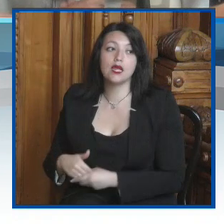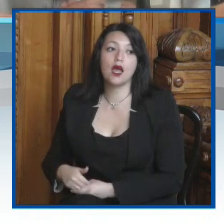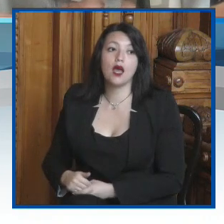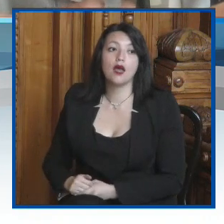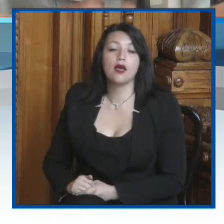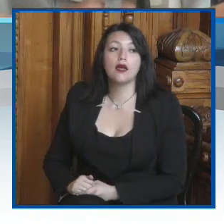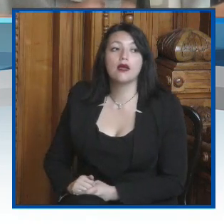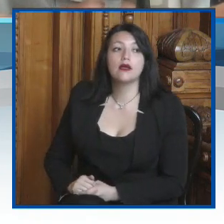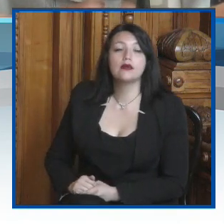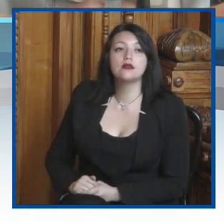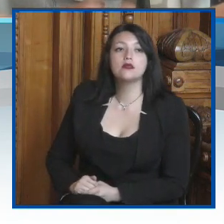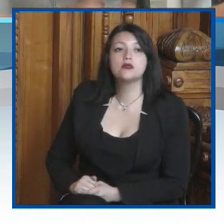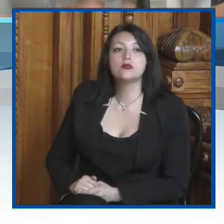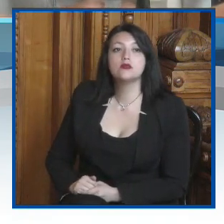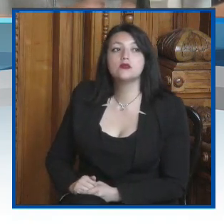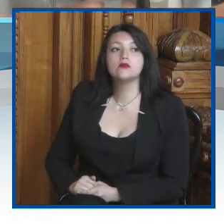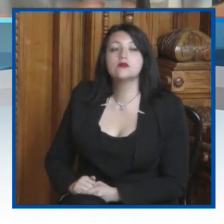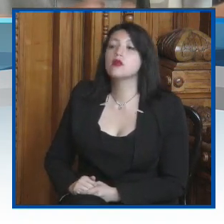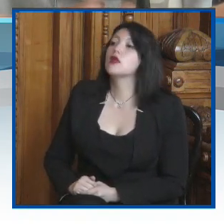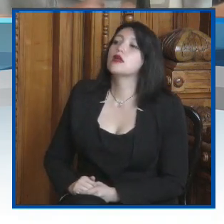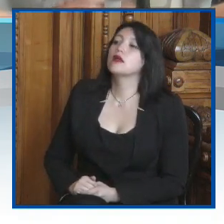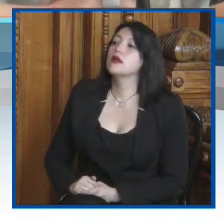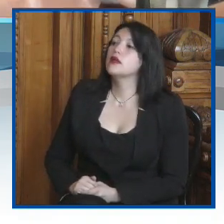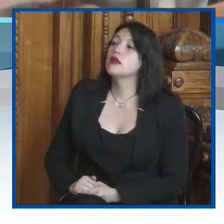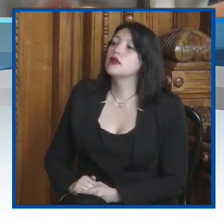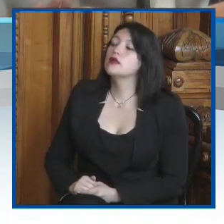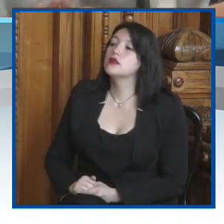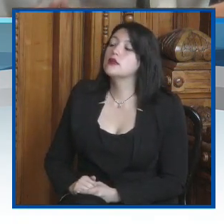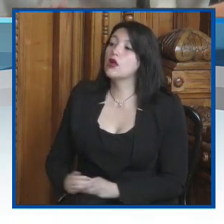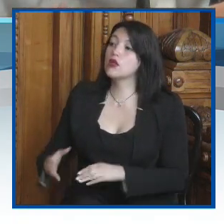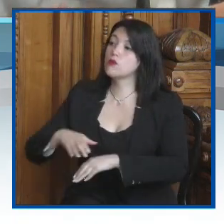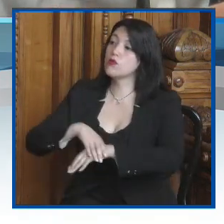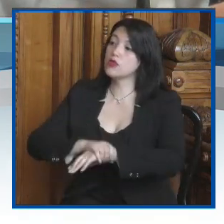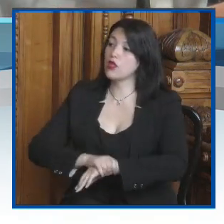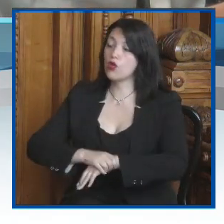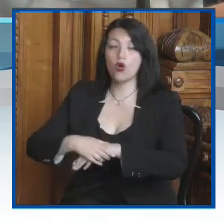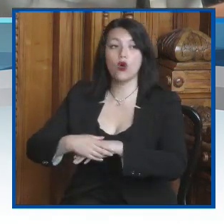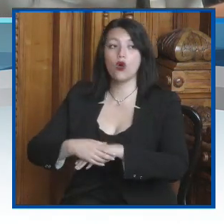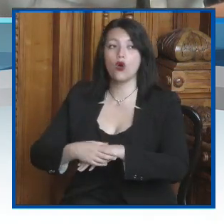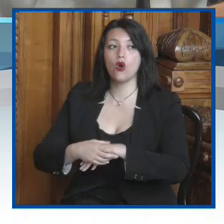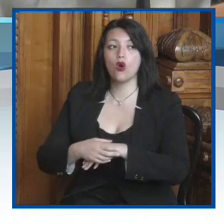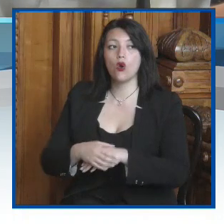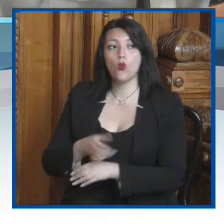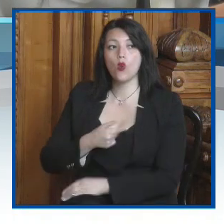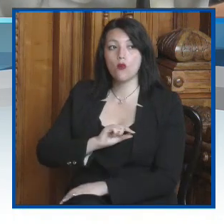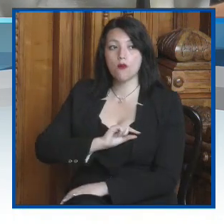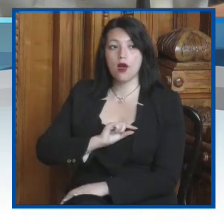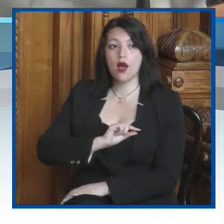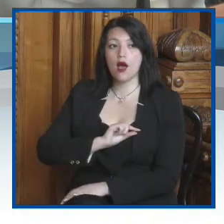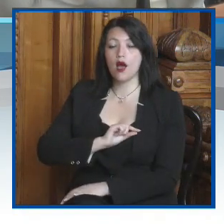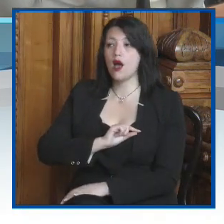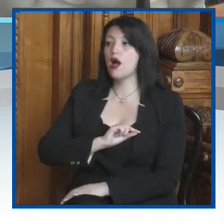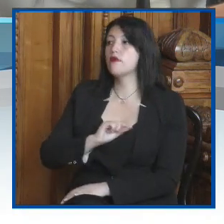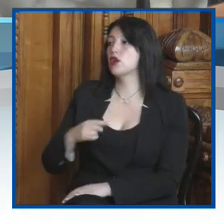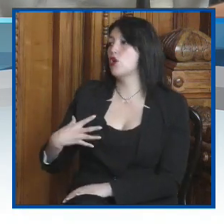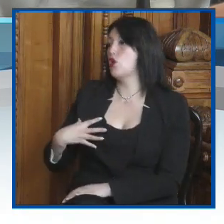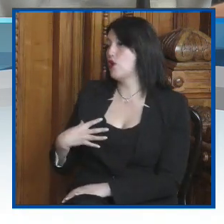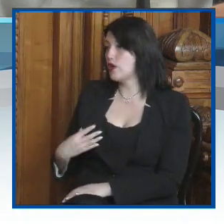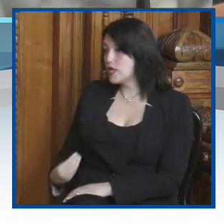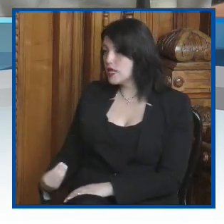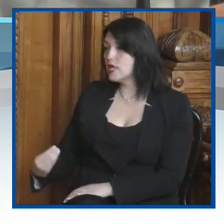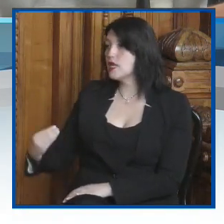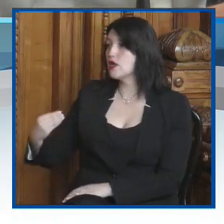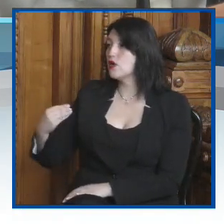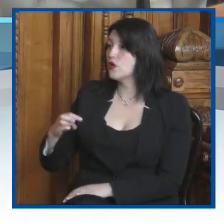prisión preventiva, los imputados vienen con la madre, la mujer, los hijos, es decir,